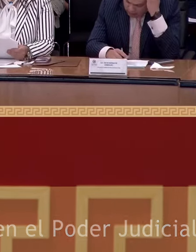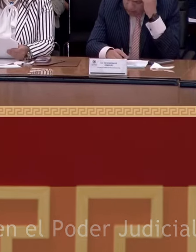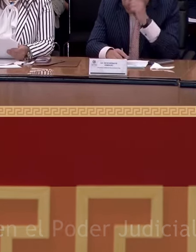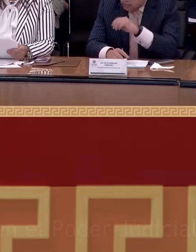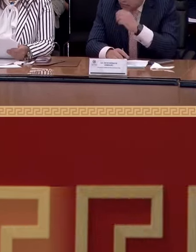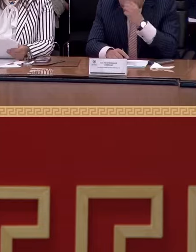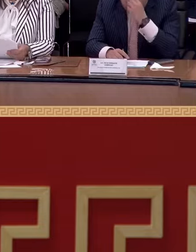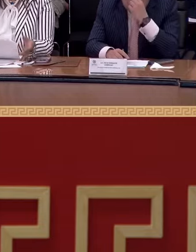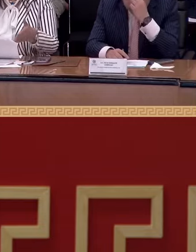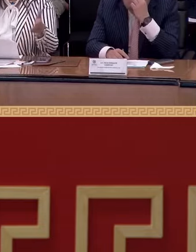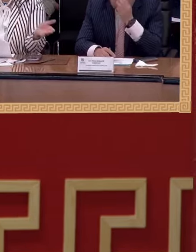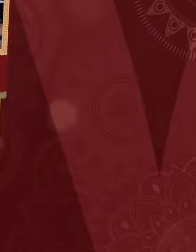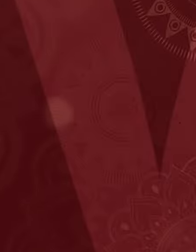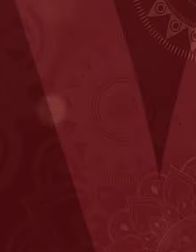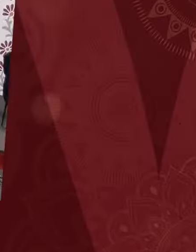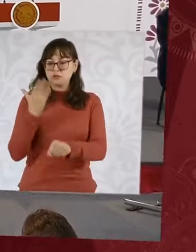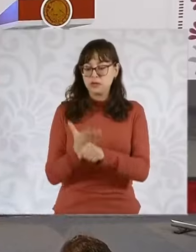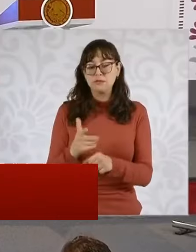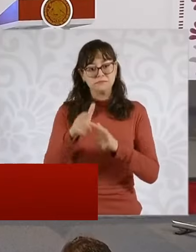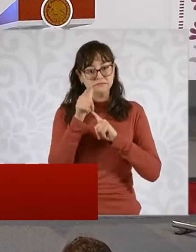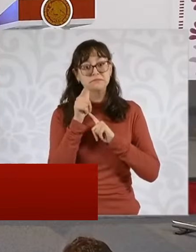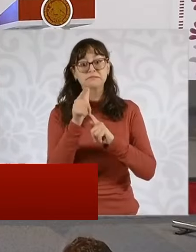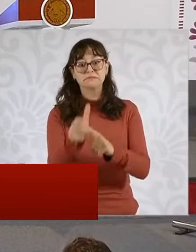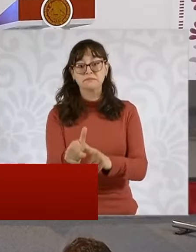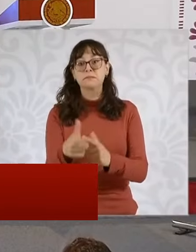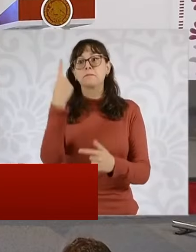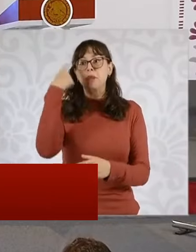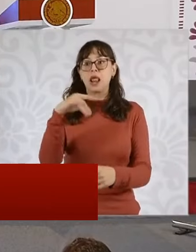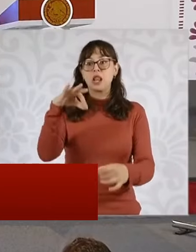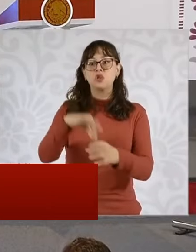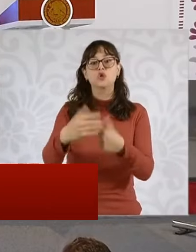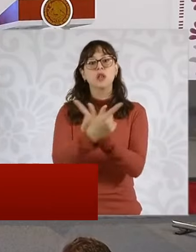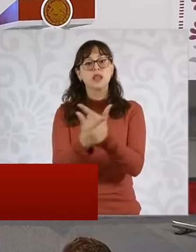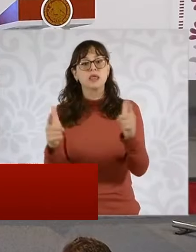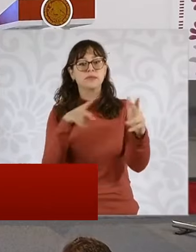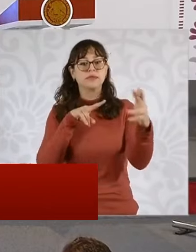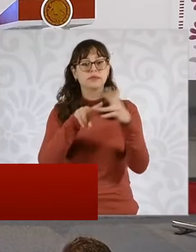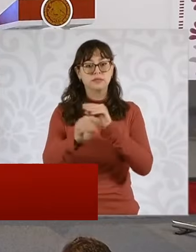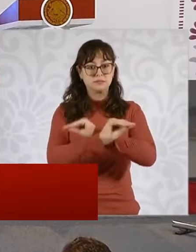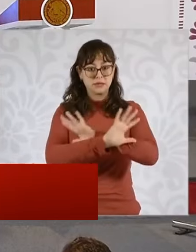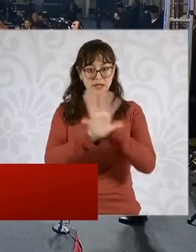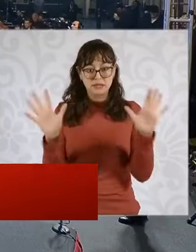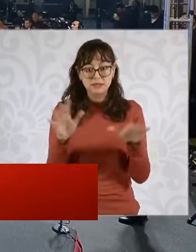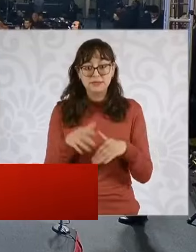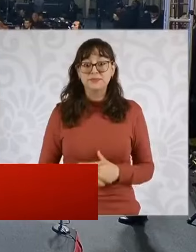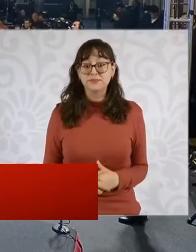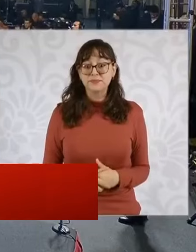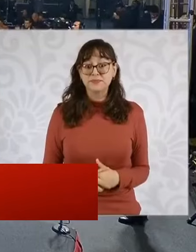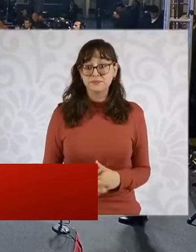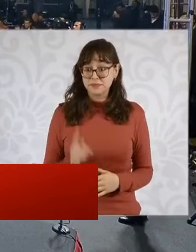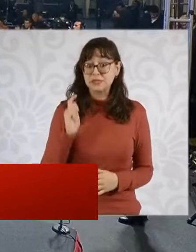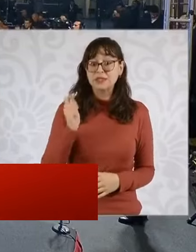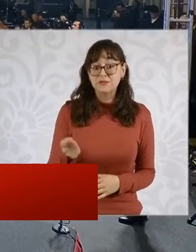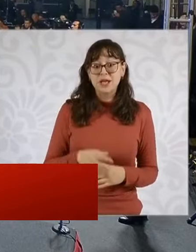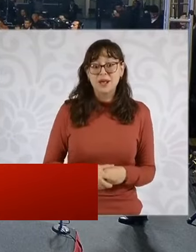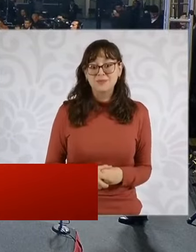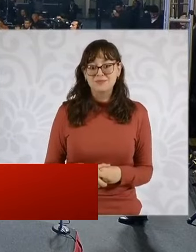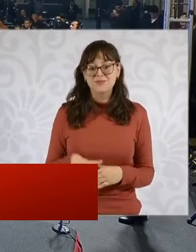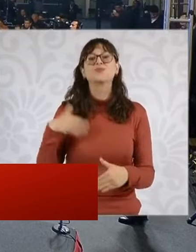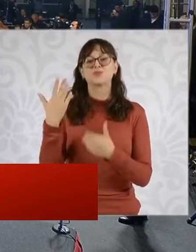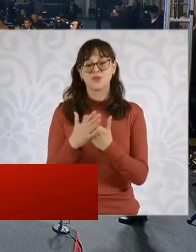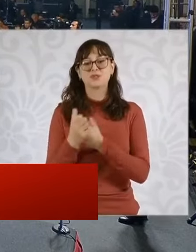la reforma al Poder Judicial. Eso significa que continúa el proceso electoral por